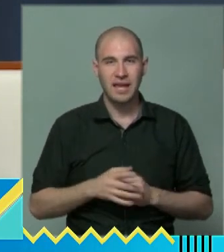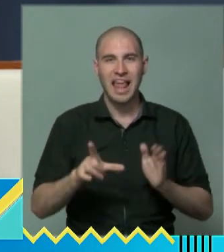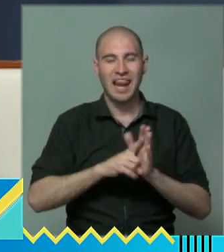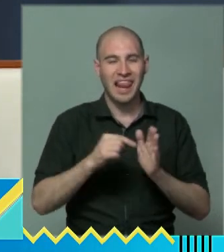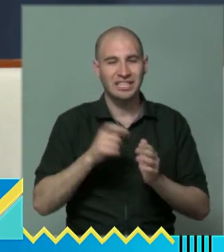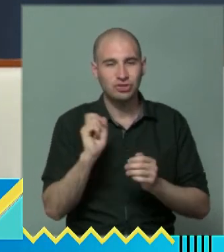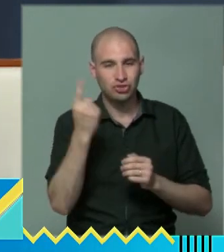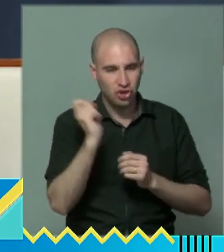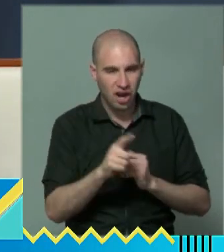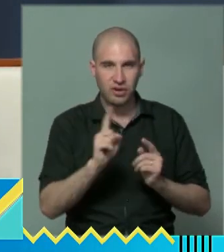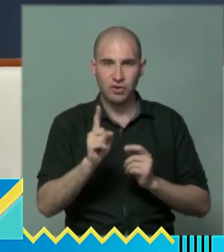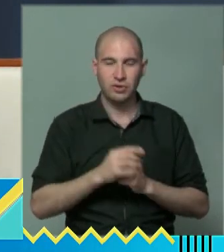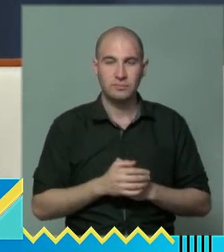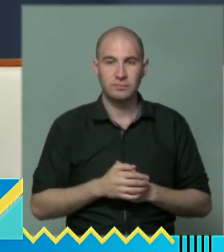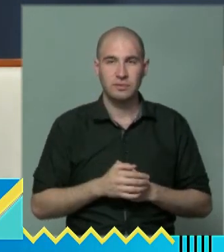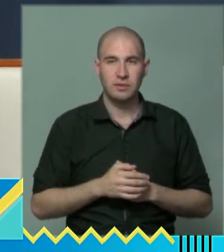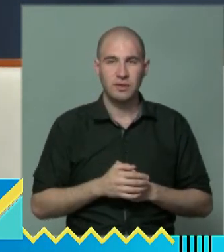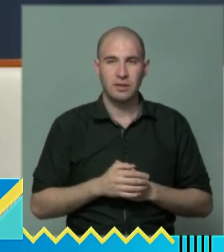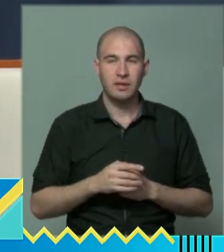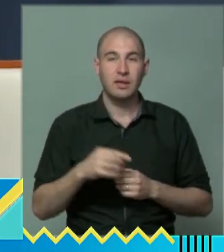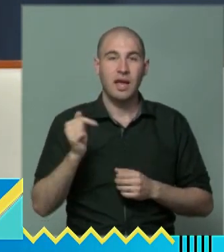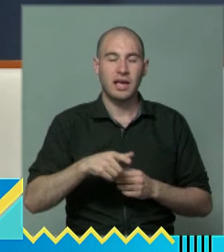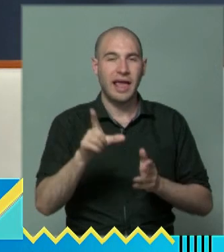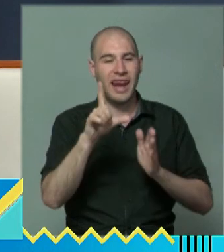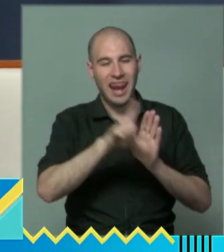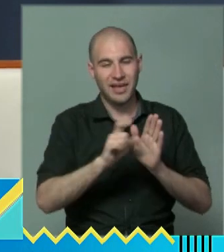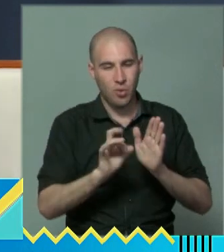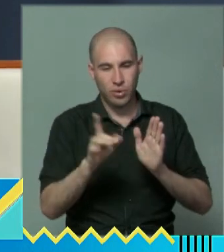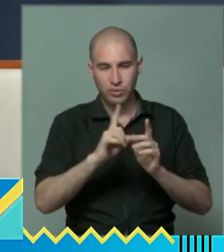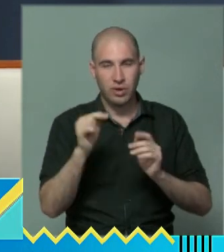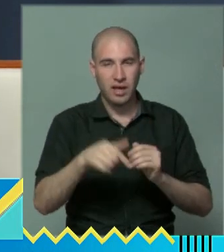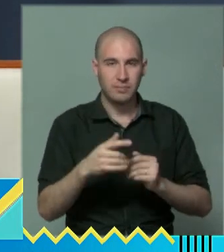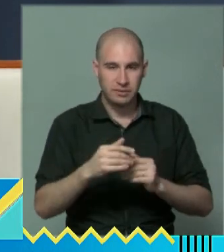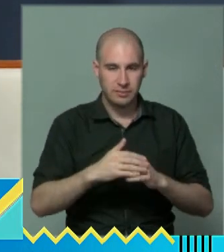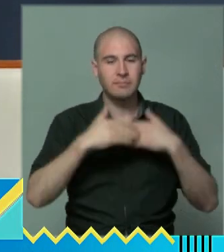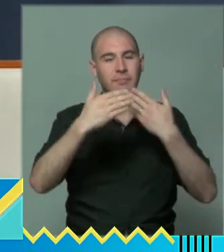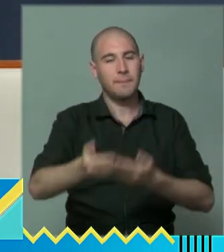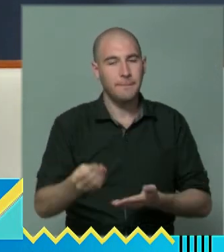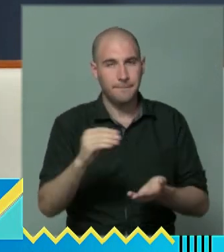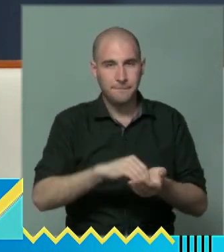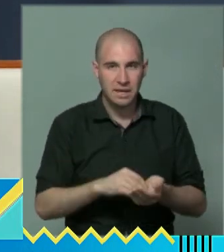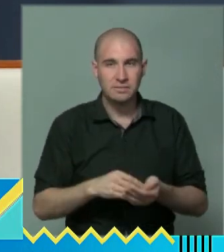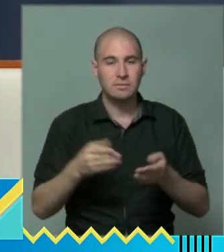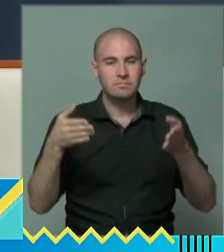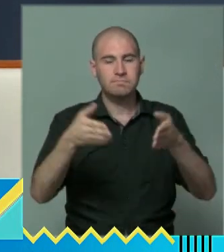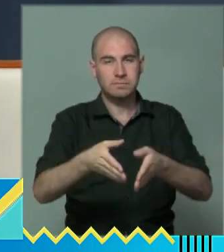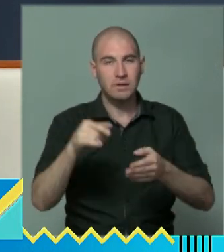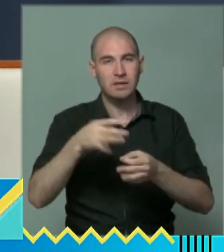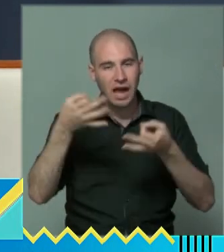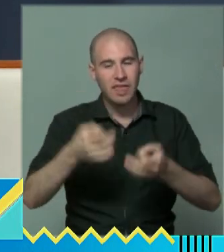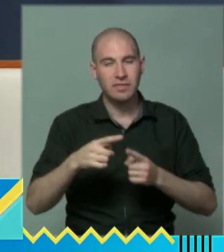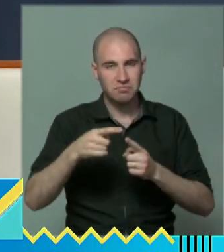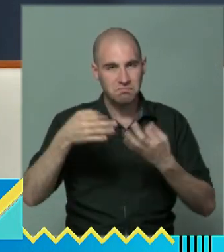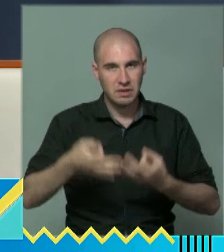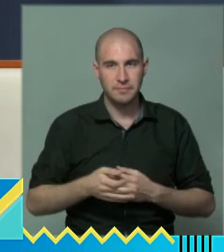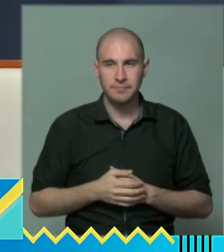de por sí, con el dictado de la mera ley lo vamos a lograr. Me parece que es un escalón más tendiente a tener una muy buena calidad